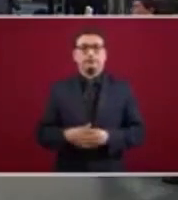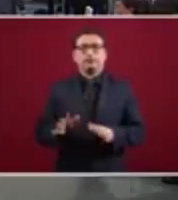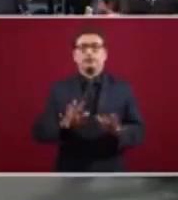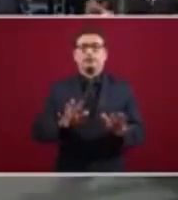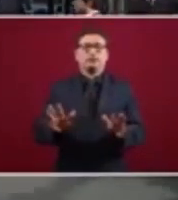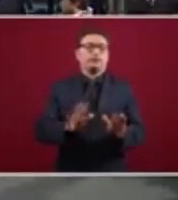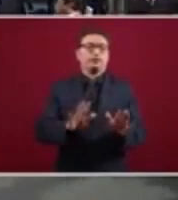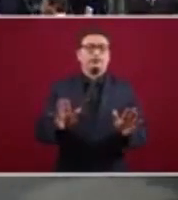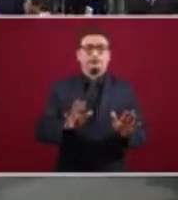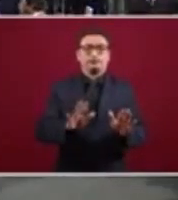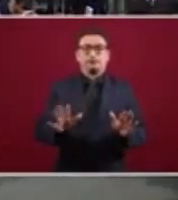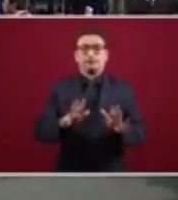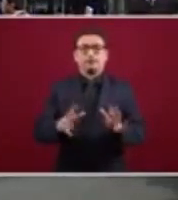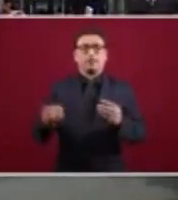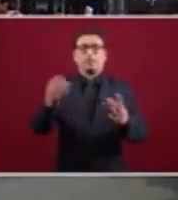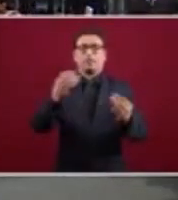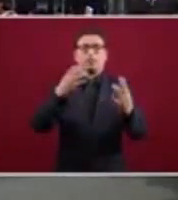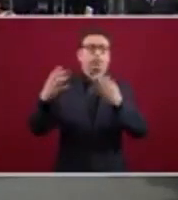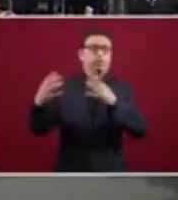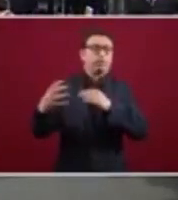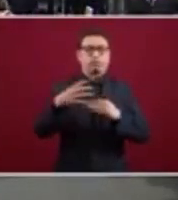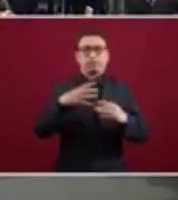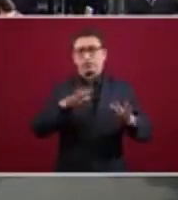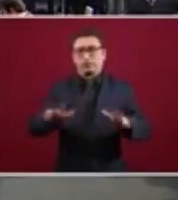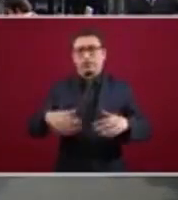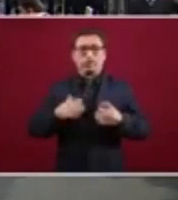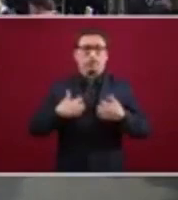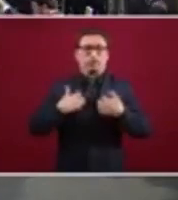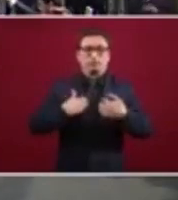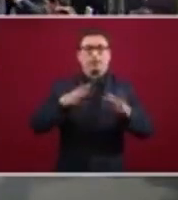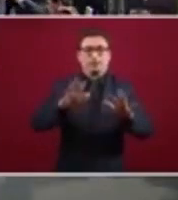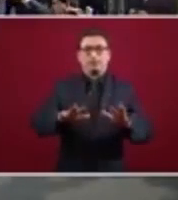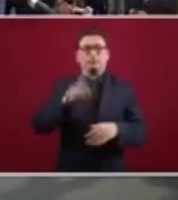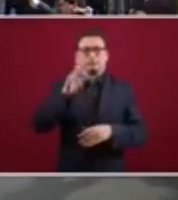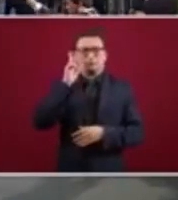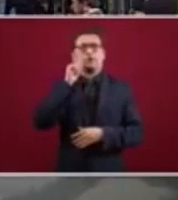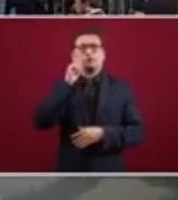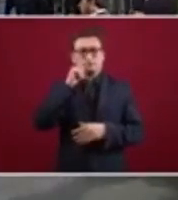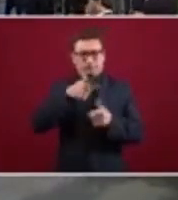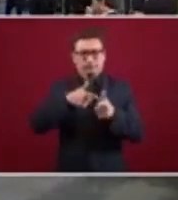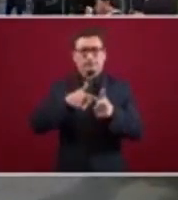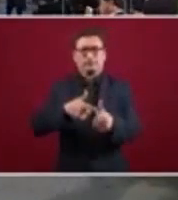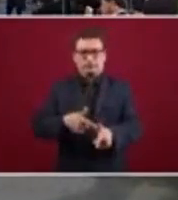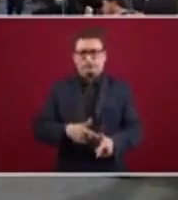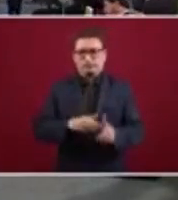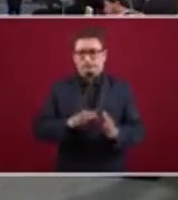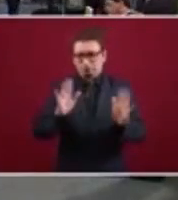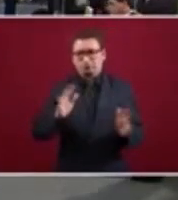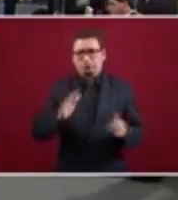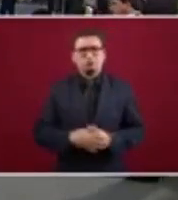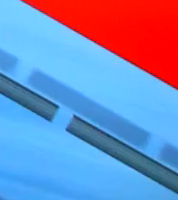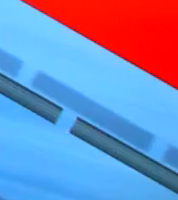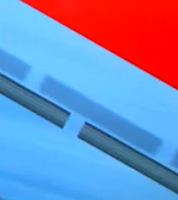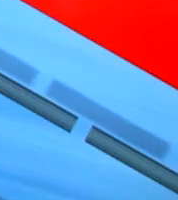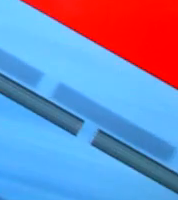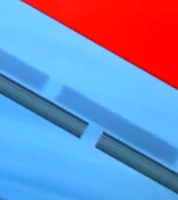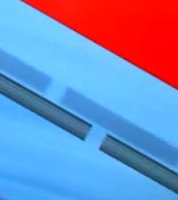Bueno, ya. Están muy excitados. Vamos mejor mañana a seguirle, si les parece.